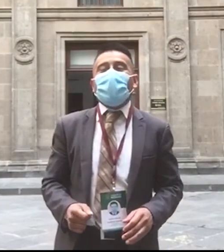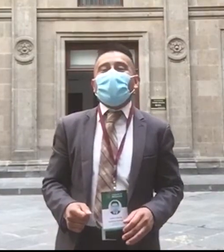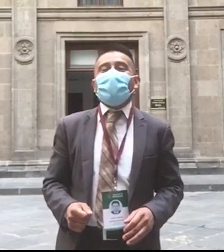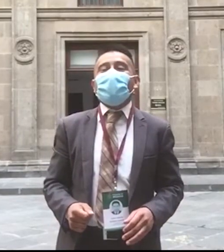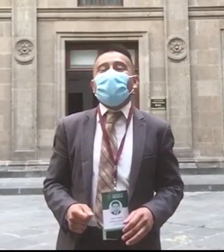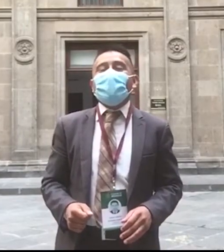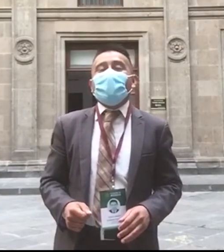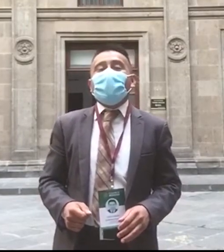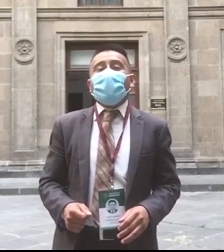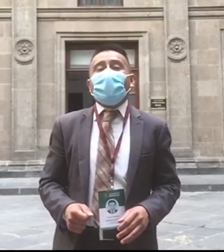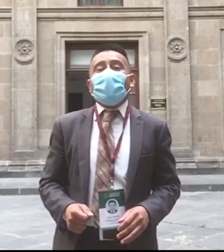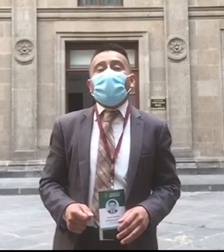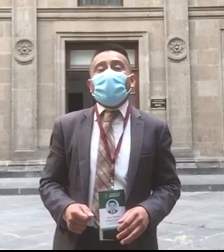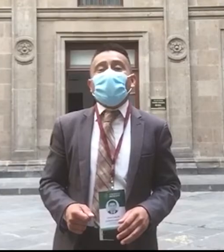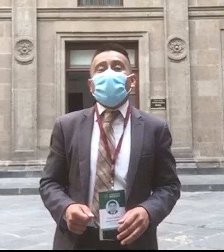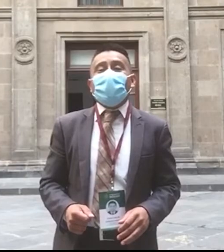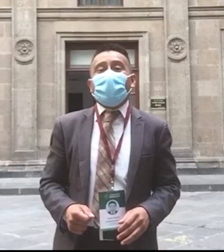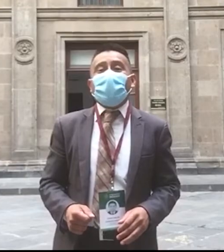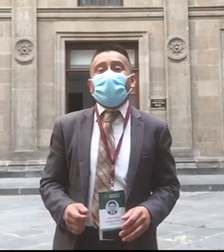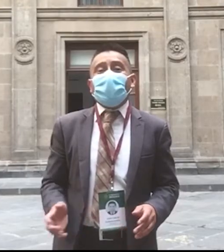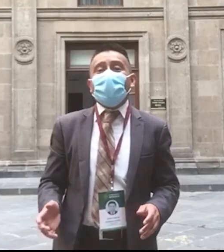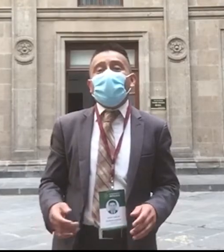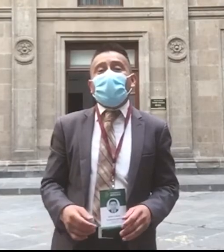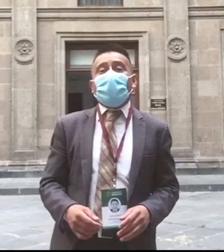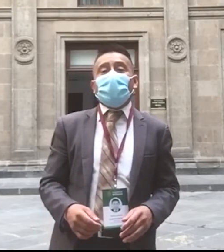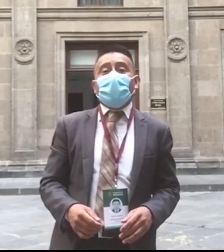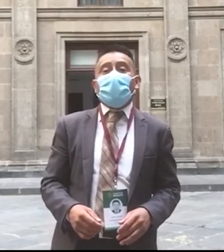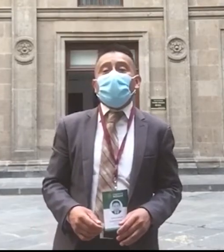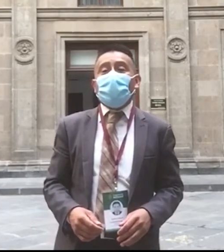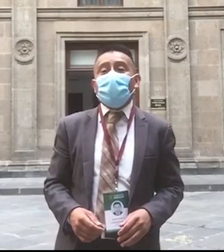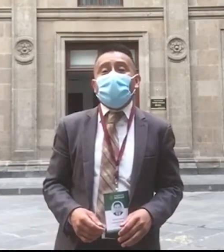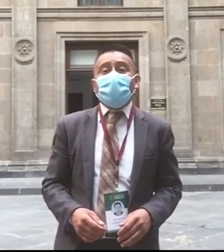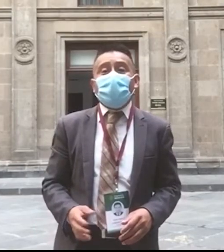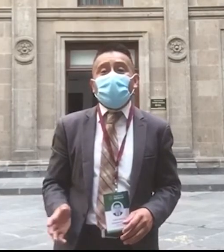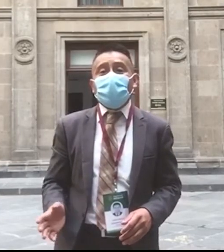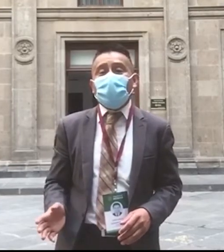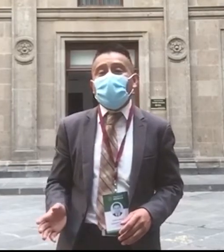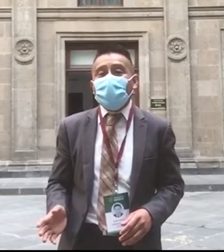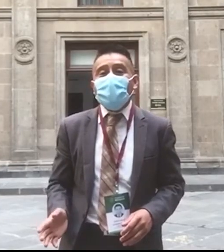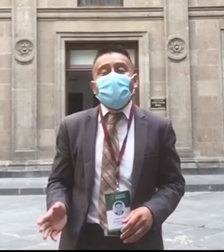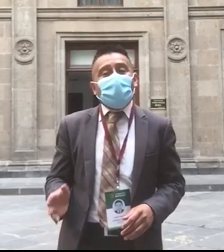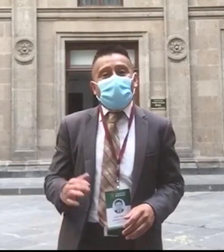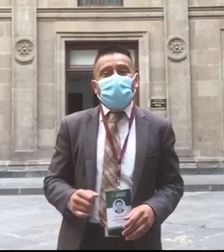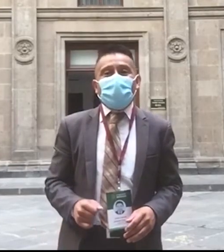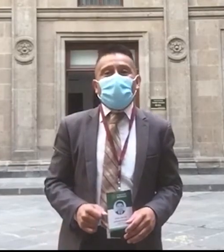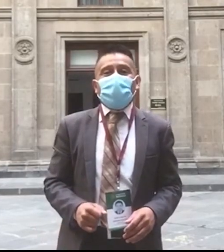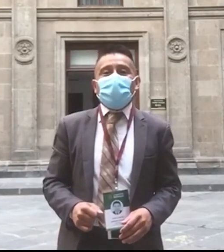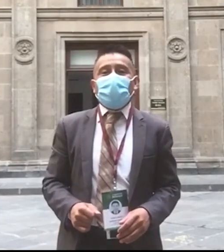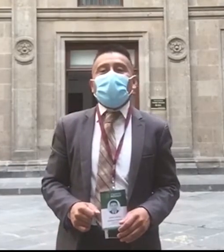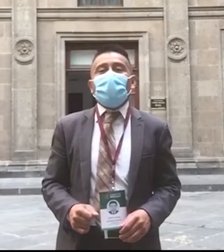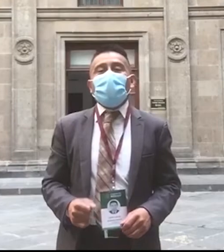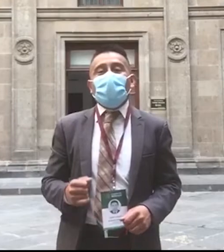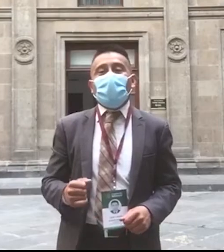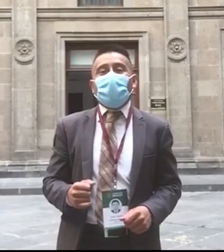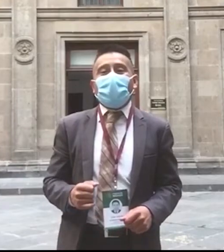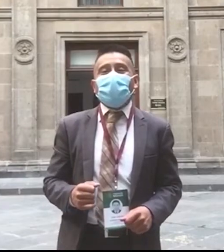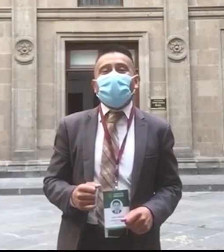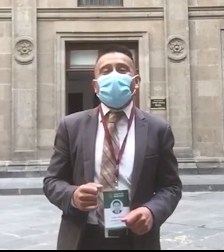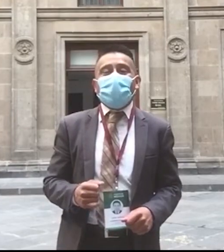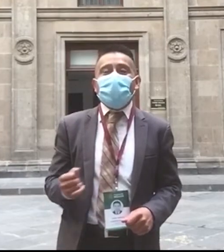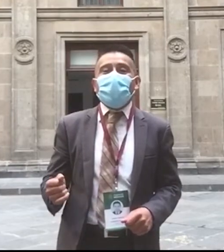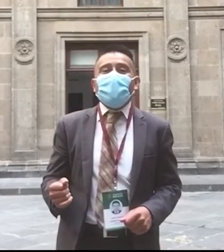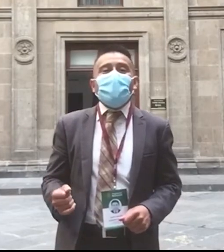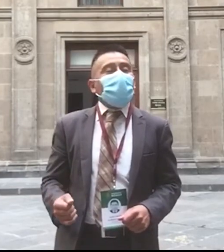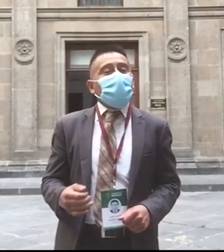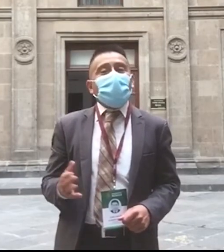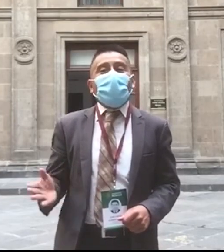en cuanto al tema de la aprobación de la creación del Padrón Nacional de Usuarios de Telefonía Celular. El presidente López Obrador mencionó que